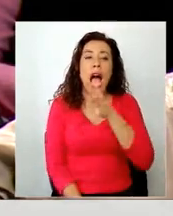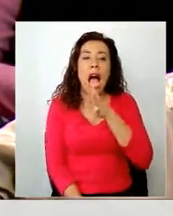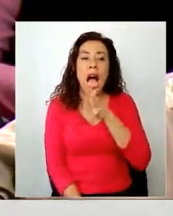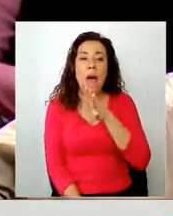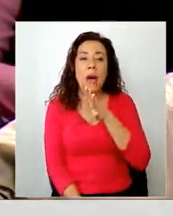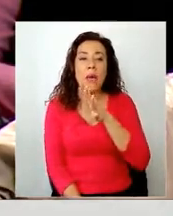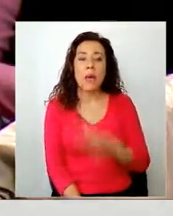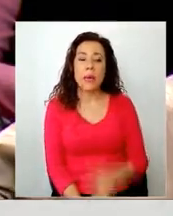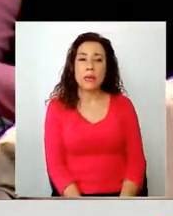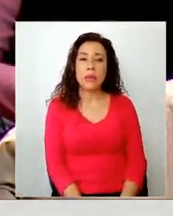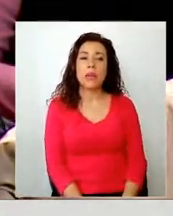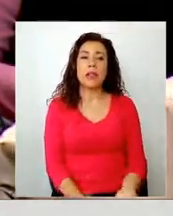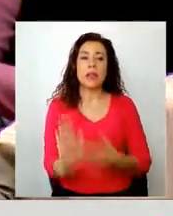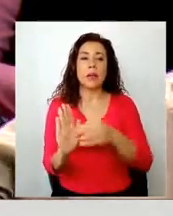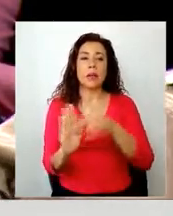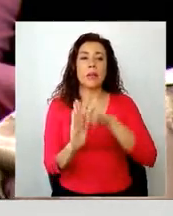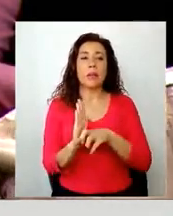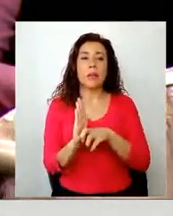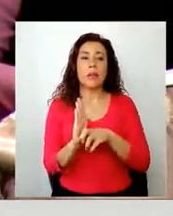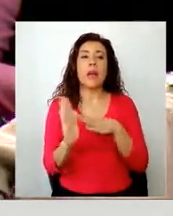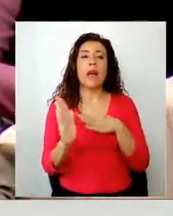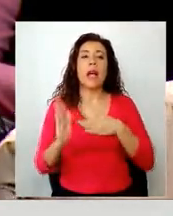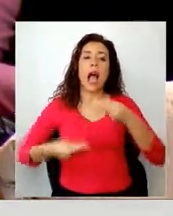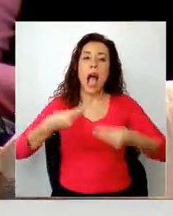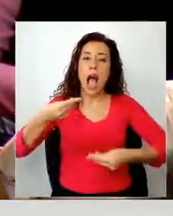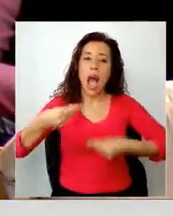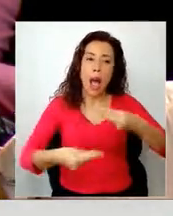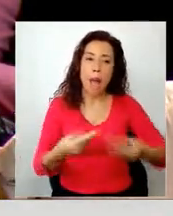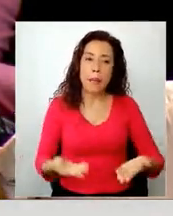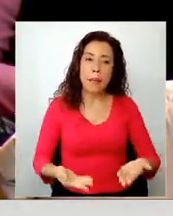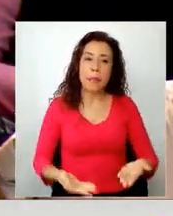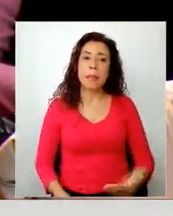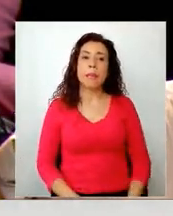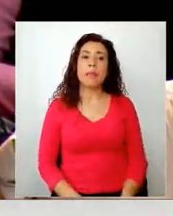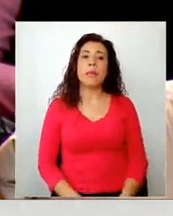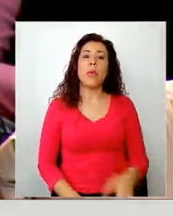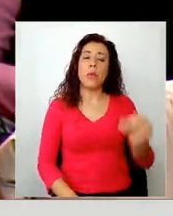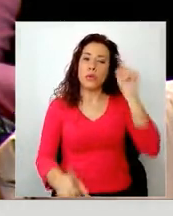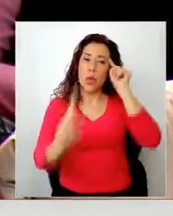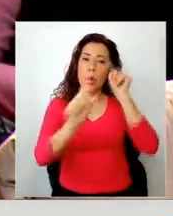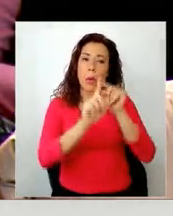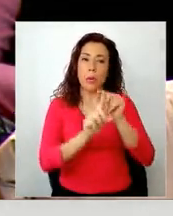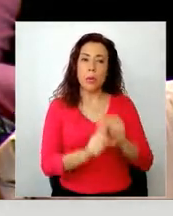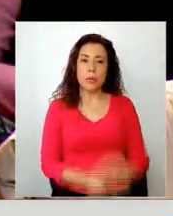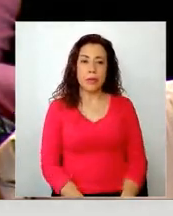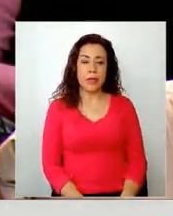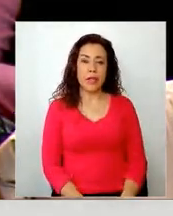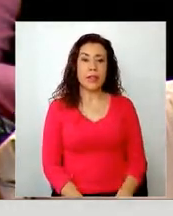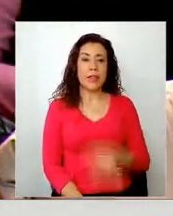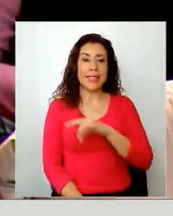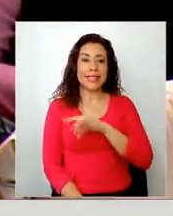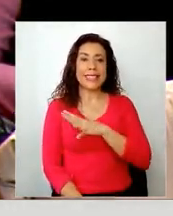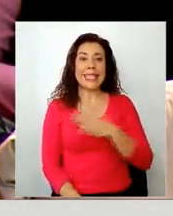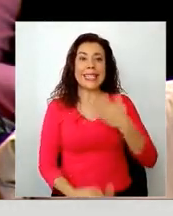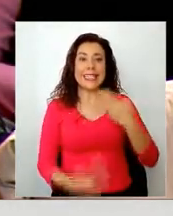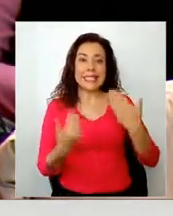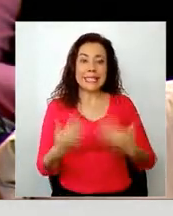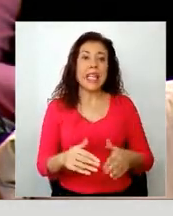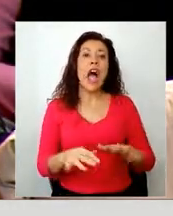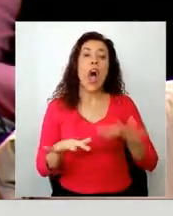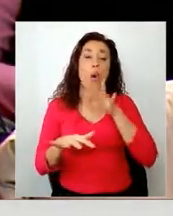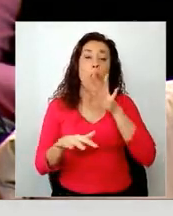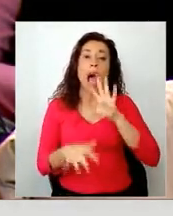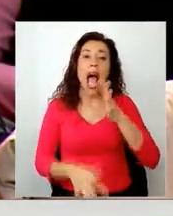este proyecto viene a aportar en aquello este proyecto bien en la dirección correcta y en la práctica Chile ya reutilizan las aguas grises domiciliarias de manera